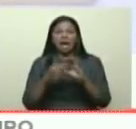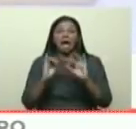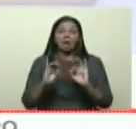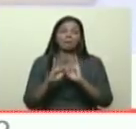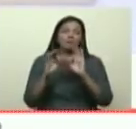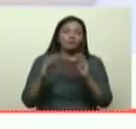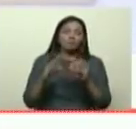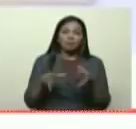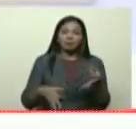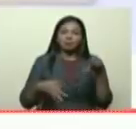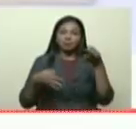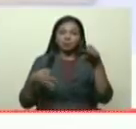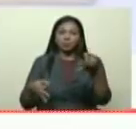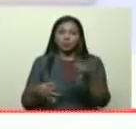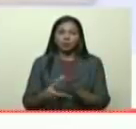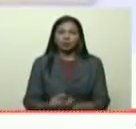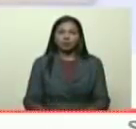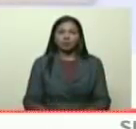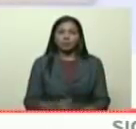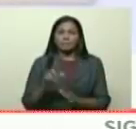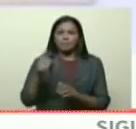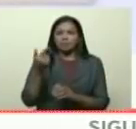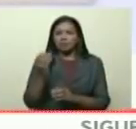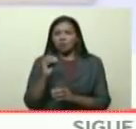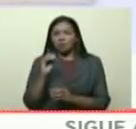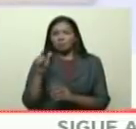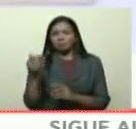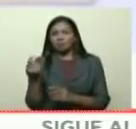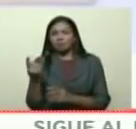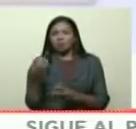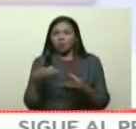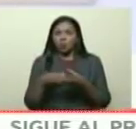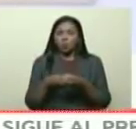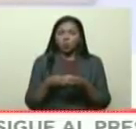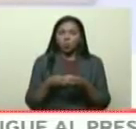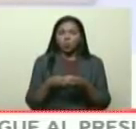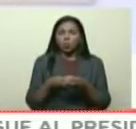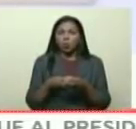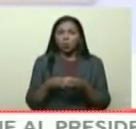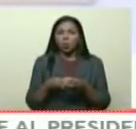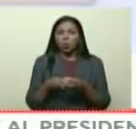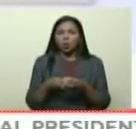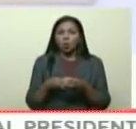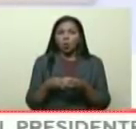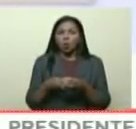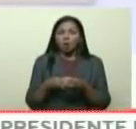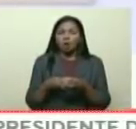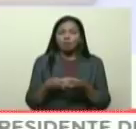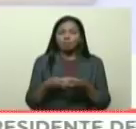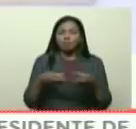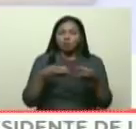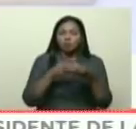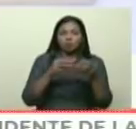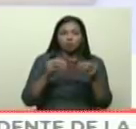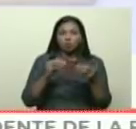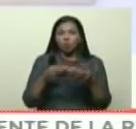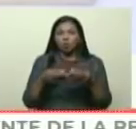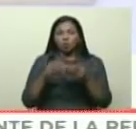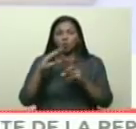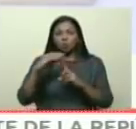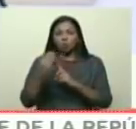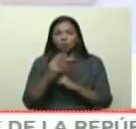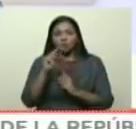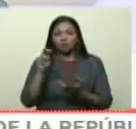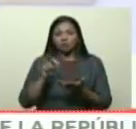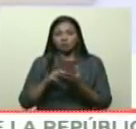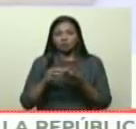a esta propuesta, bueno, mañana, pasado mañana, con un conjunto de reuniones, ruedas de prensa, para que todo el sector de la cultura